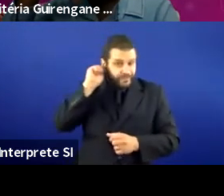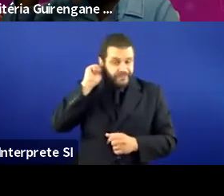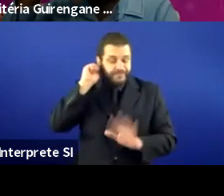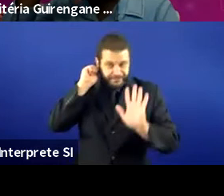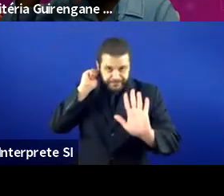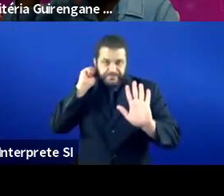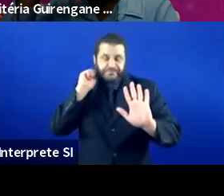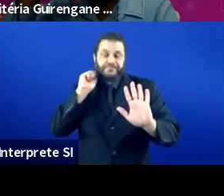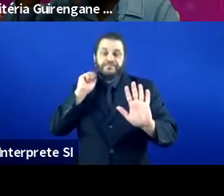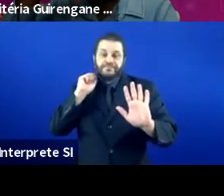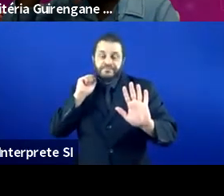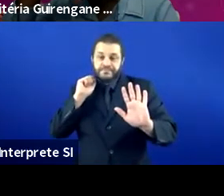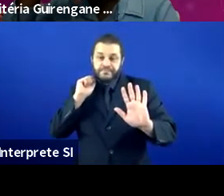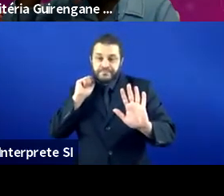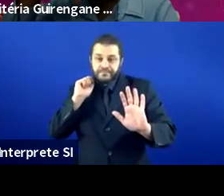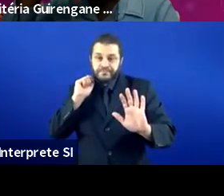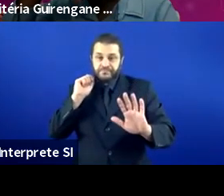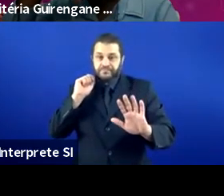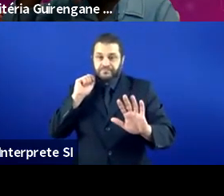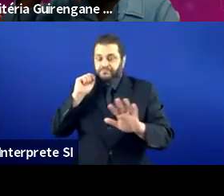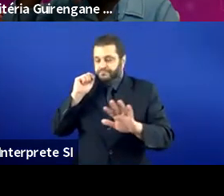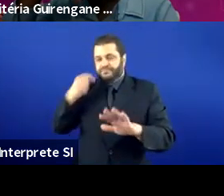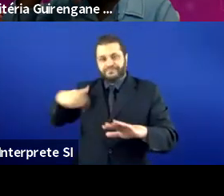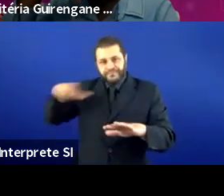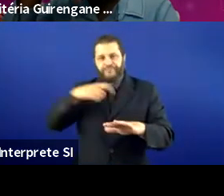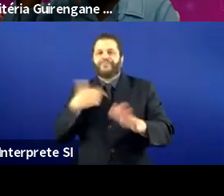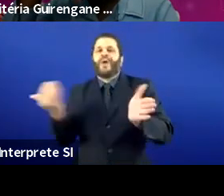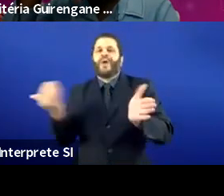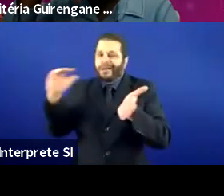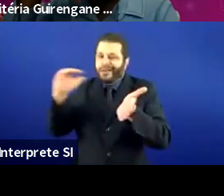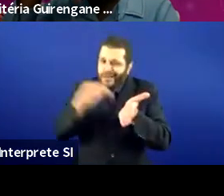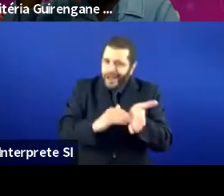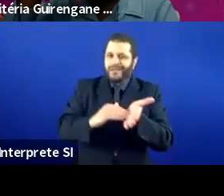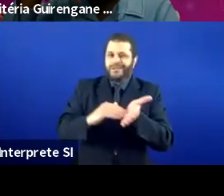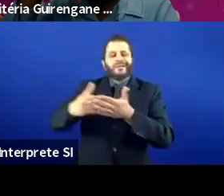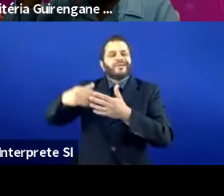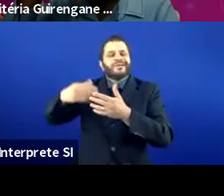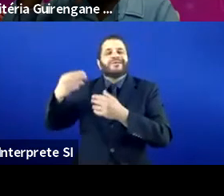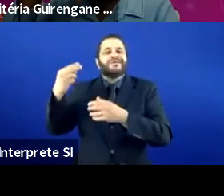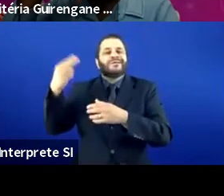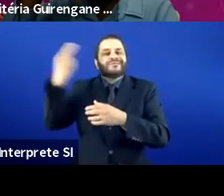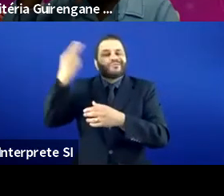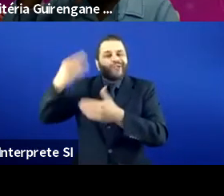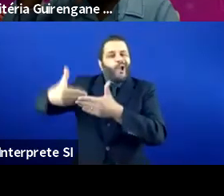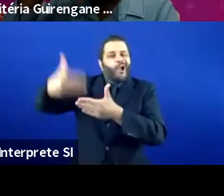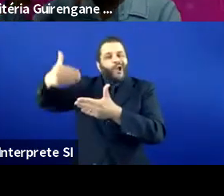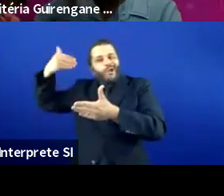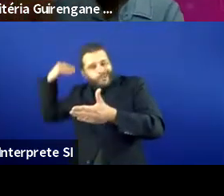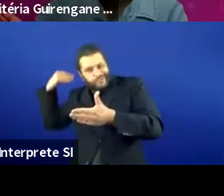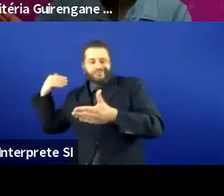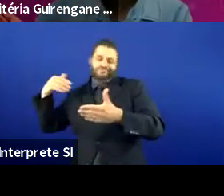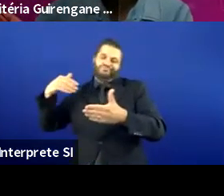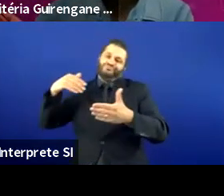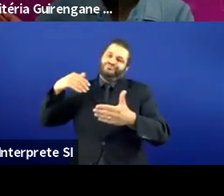decía, vamos a pensar en la historia de los derechos del hombre. Me miró y me dijo, oh sí, de las